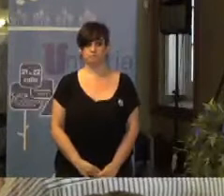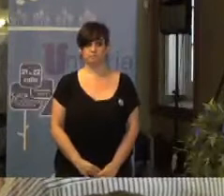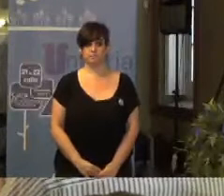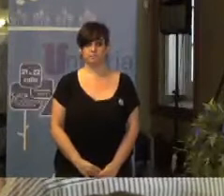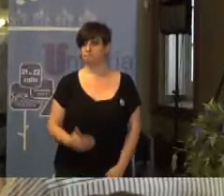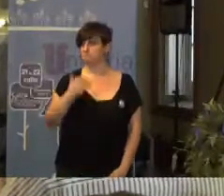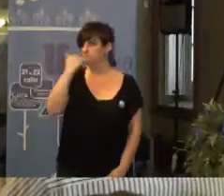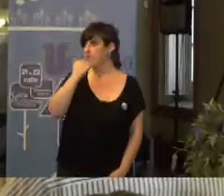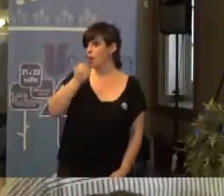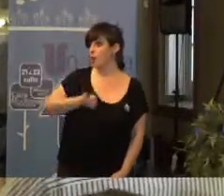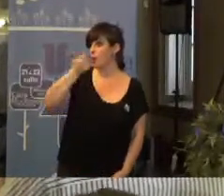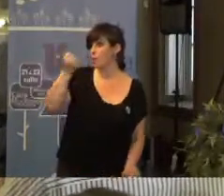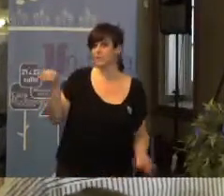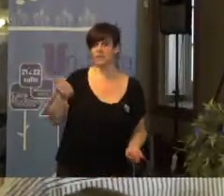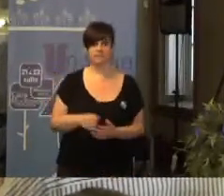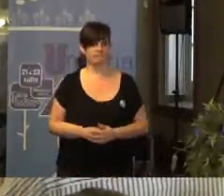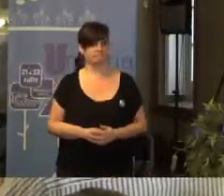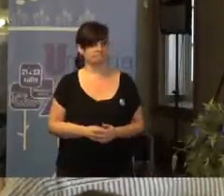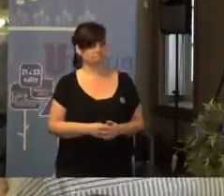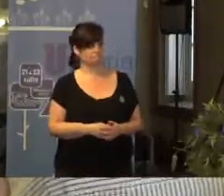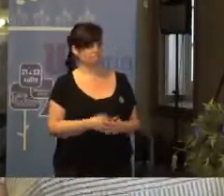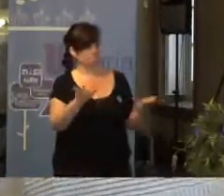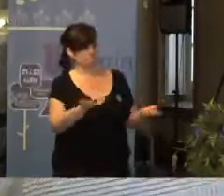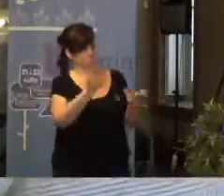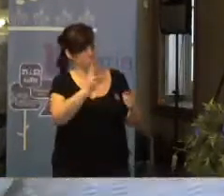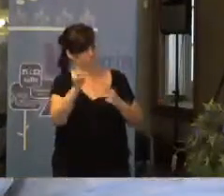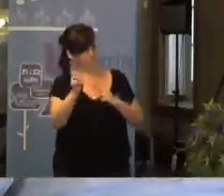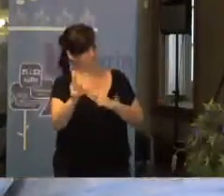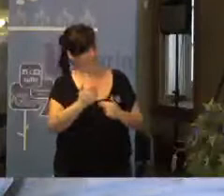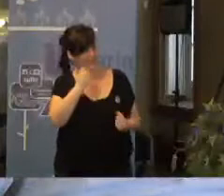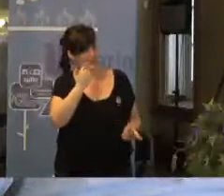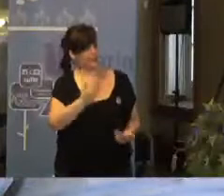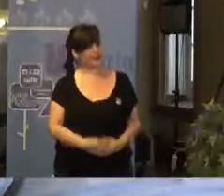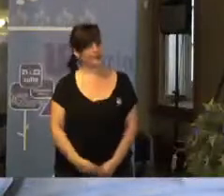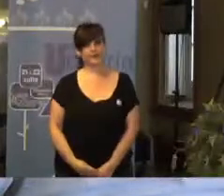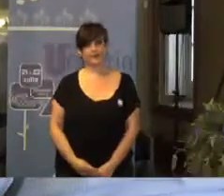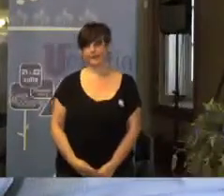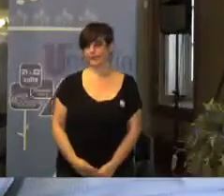Algo máis? Bueno, pois podedes xa animarvos a algunha resposta.